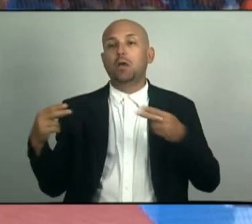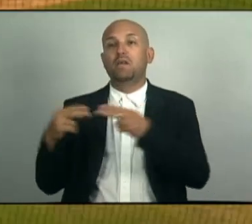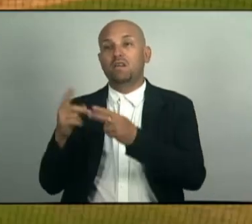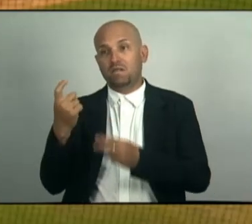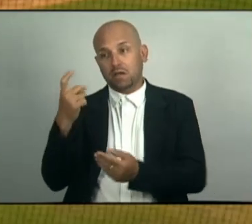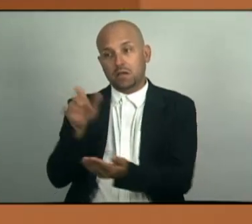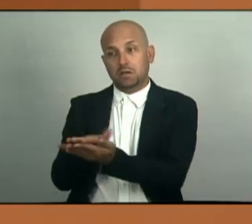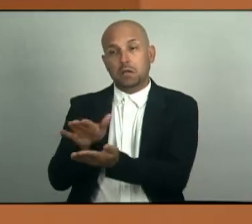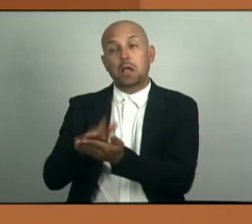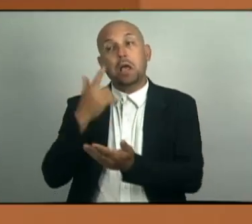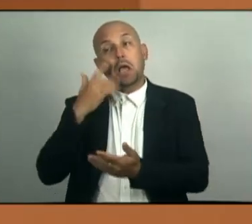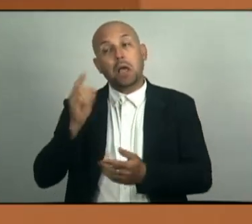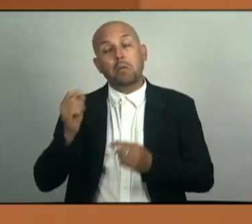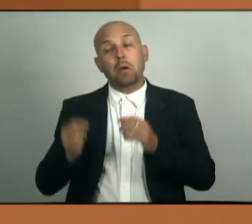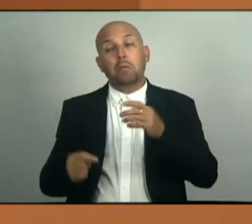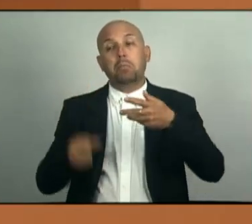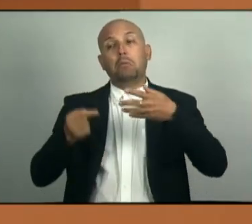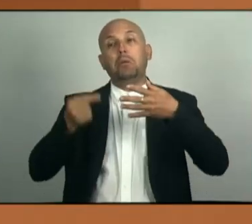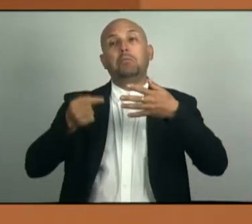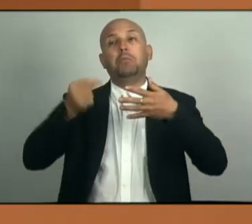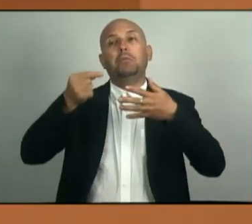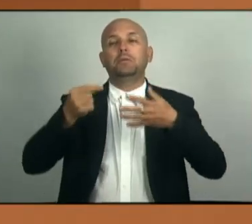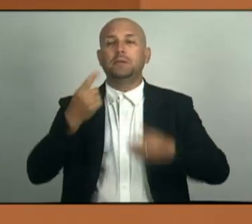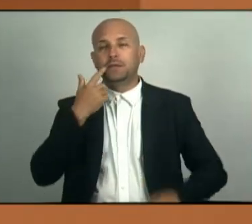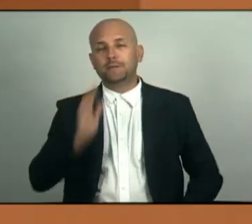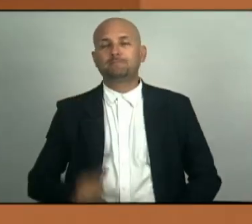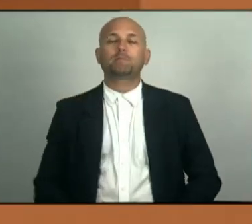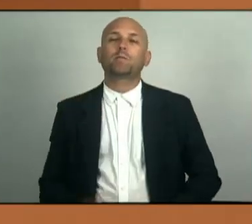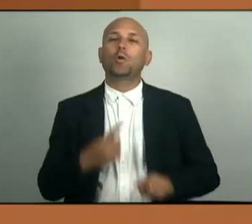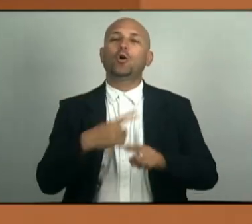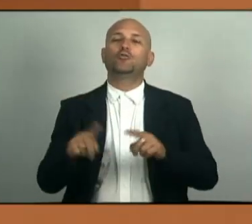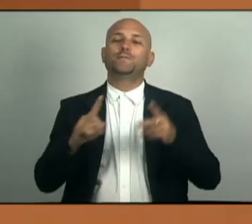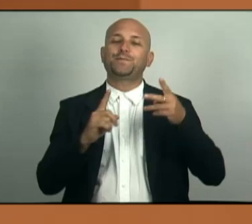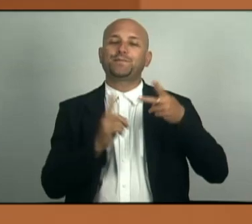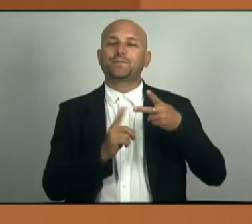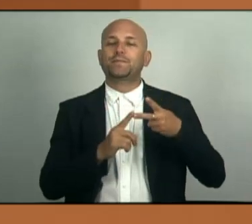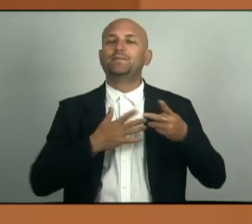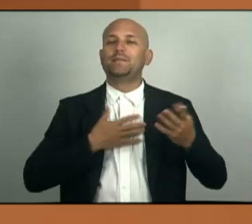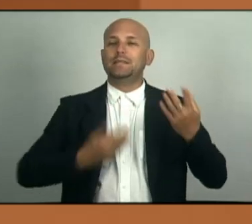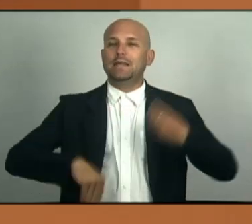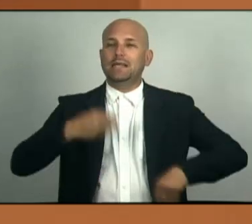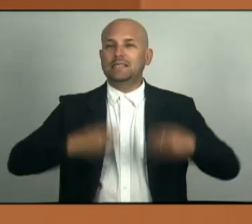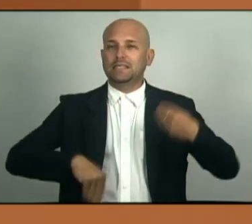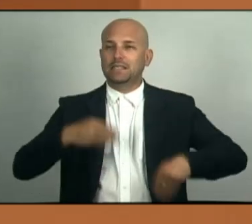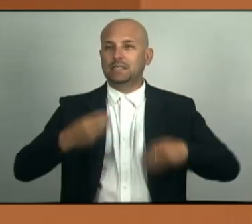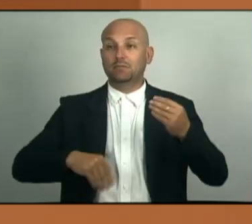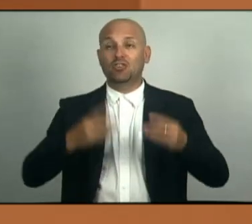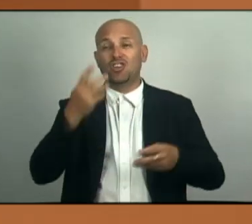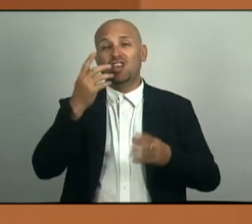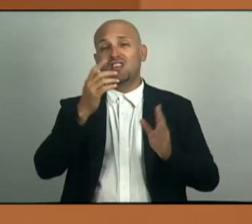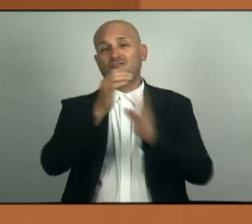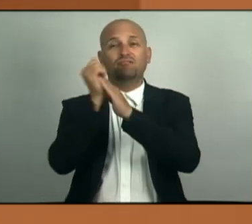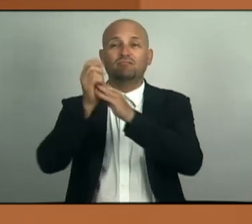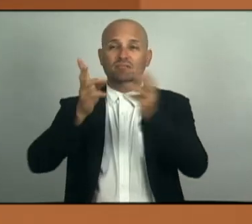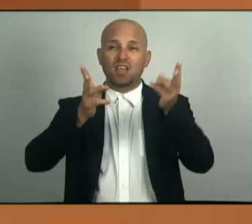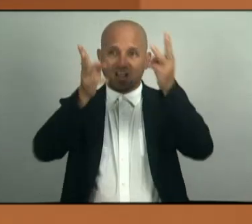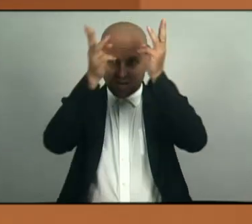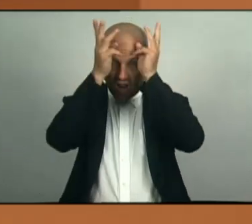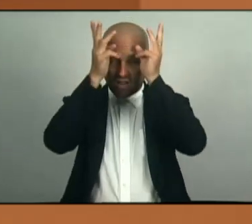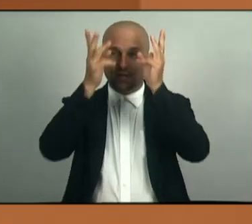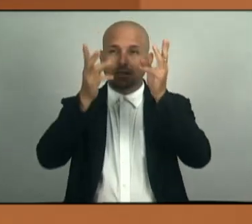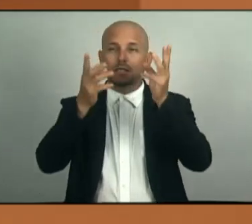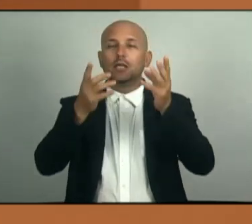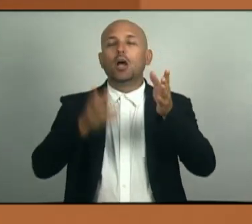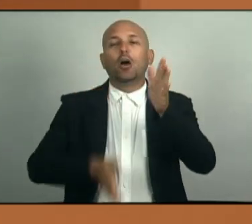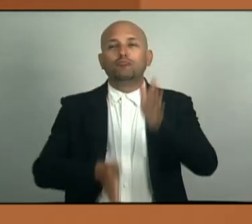Ávila me voy al atletismo el deporte rey porque durante esta semana fueron anunciados una serie de campeonatos que